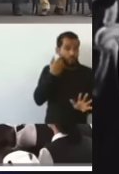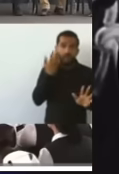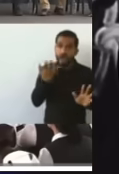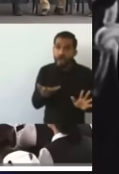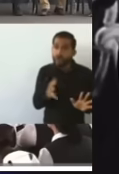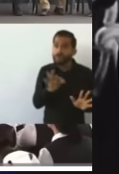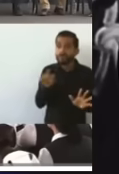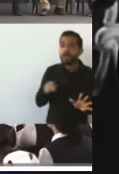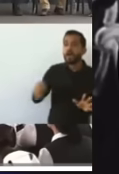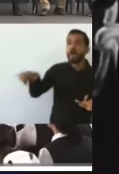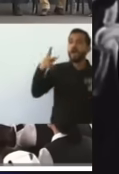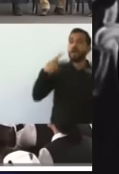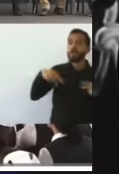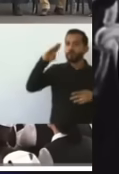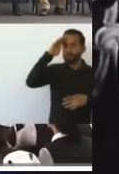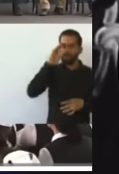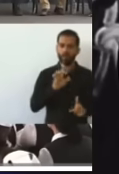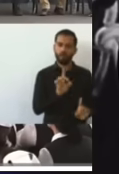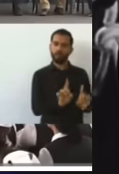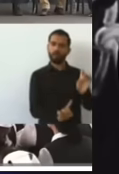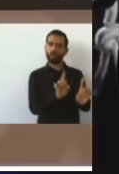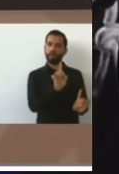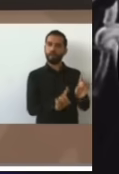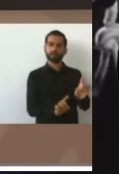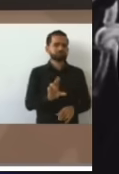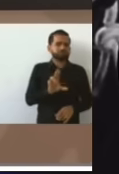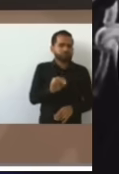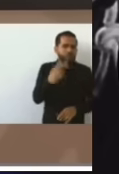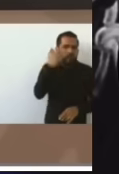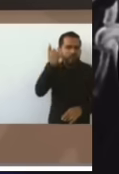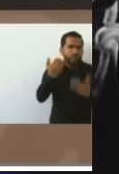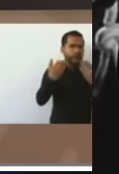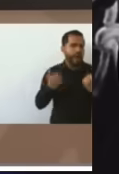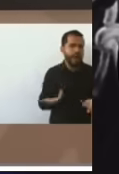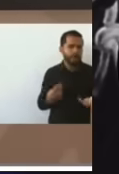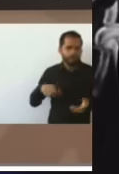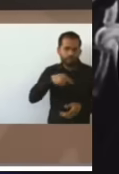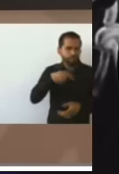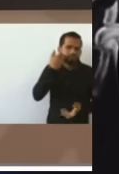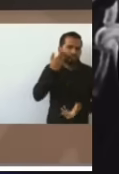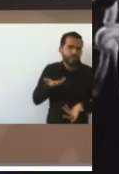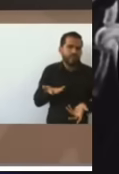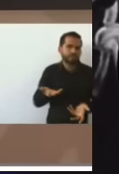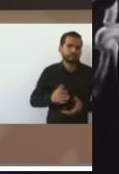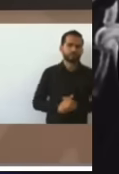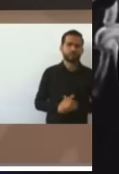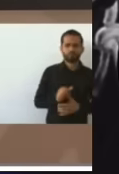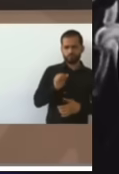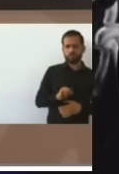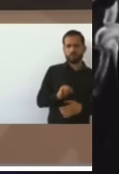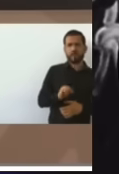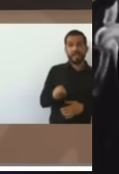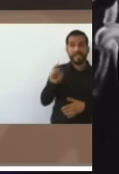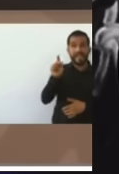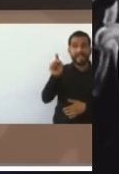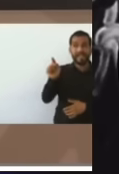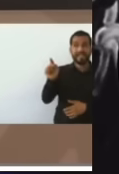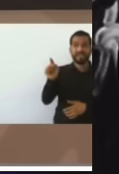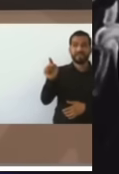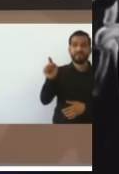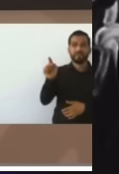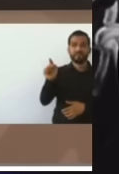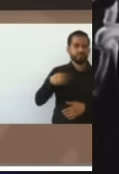bajo sospecha. No hay razón para eso, pero no queremos. Lo haría mucho mejor